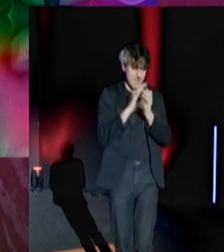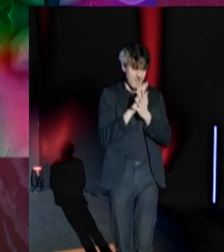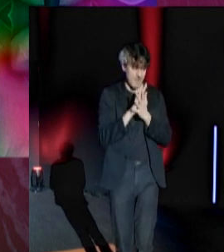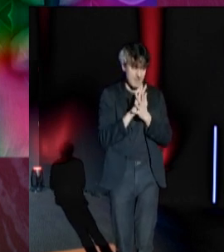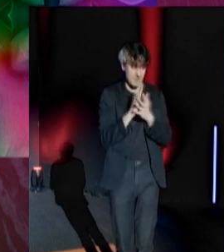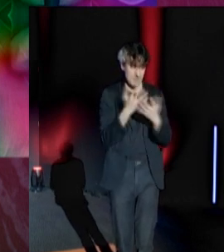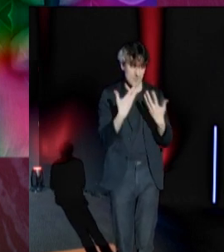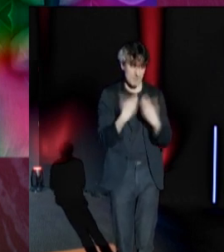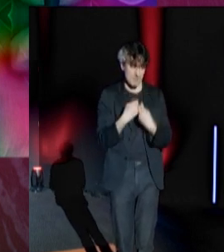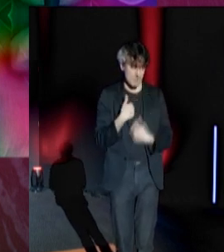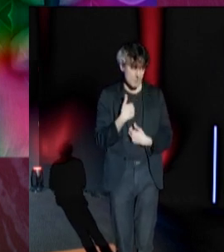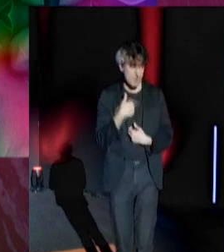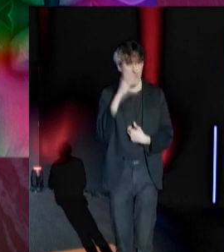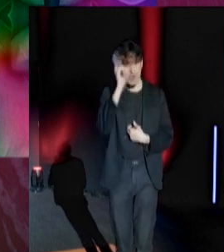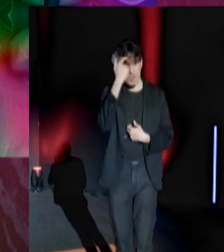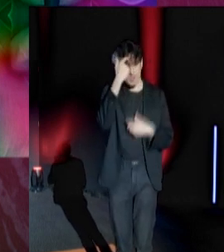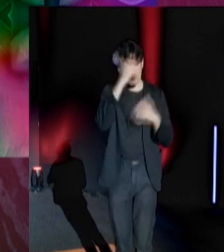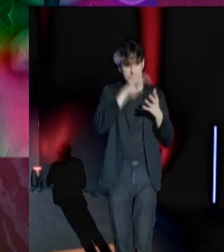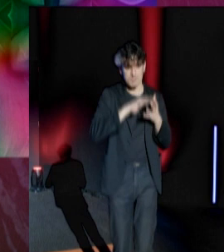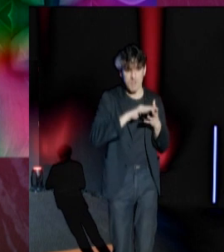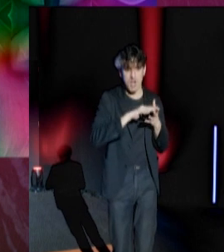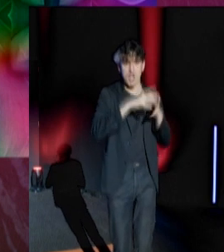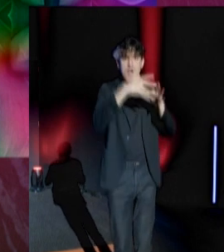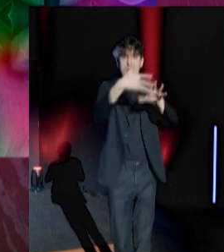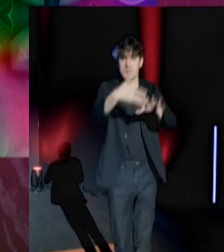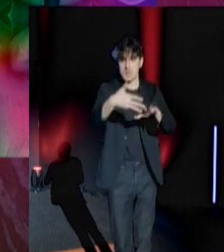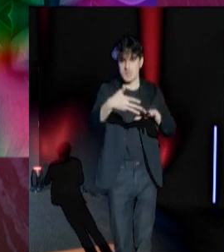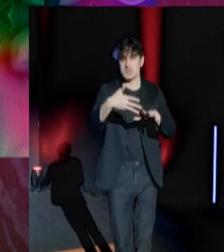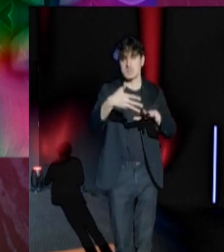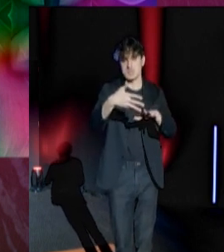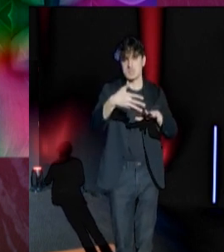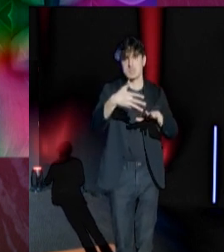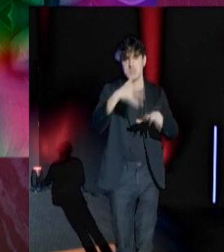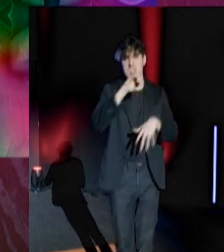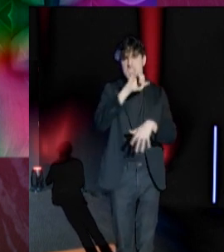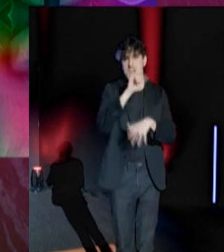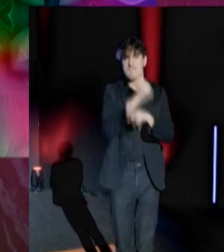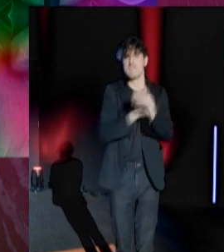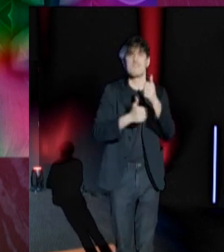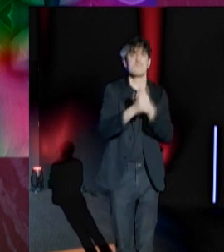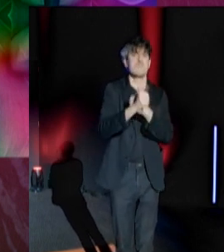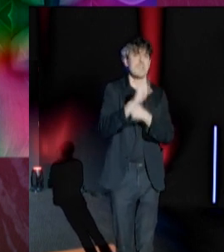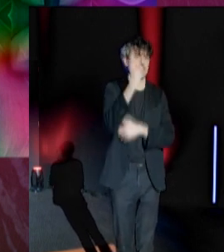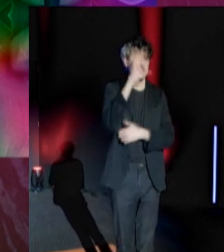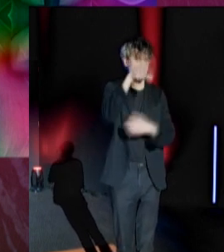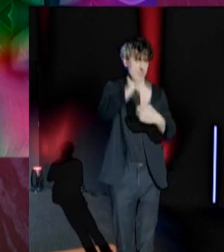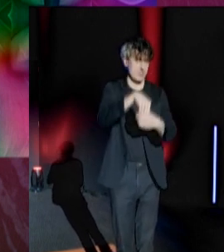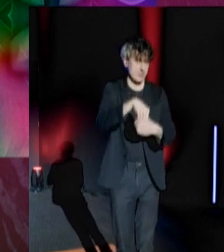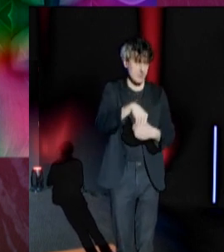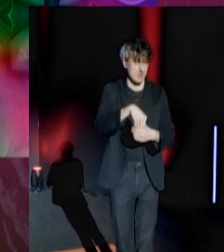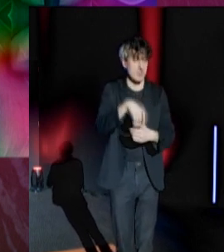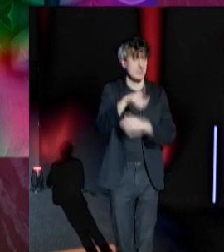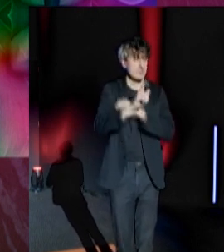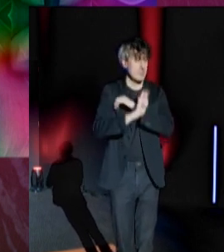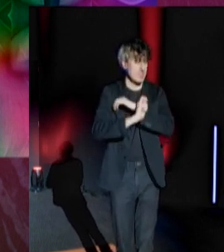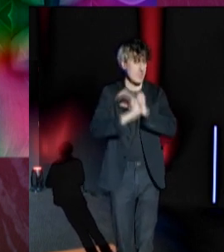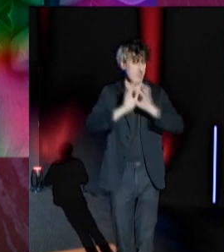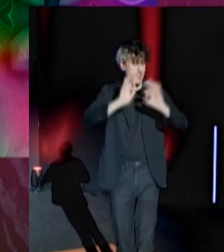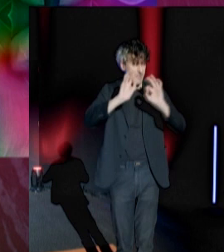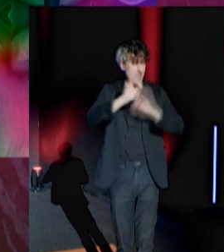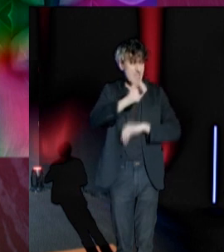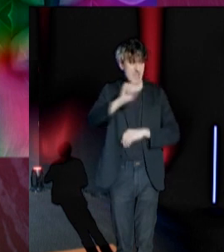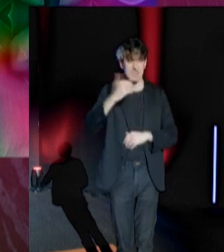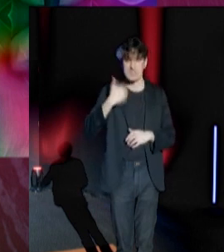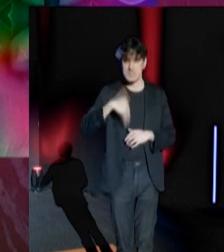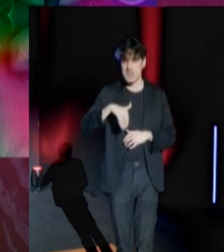aplicar ese concepto en el en la en la idea de Ai First muy importante en esa estrategia específica de ia y habéis